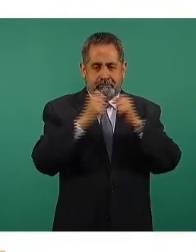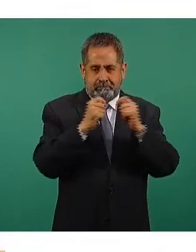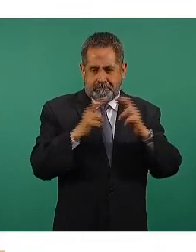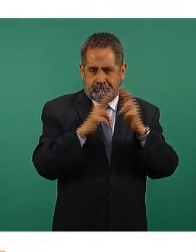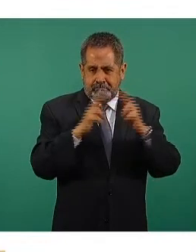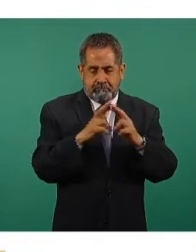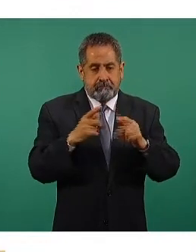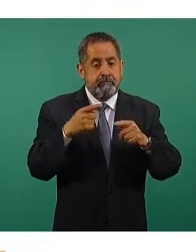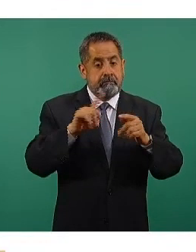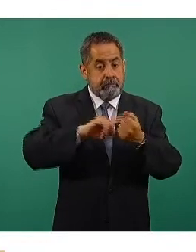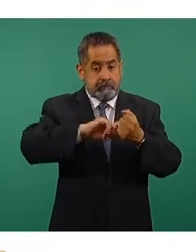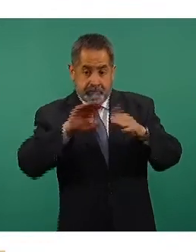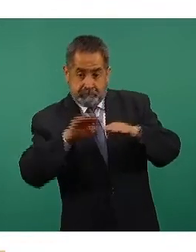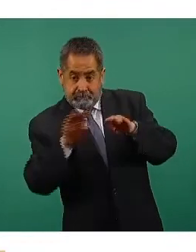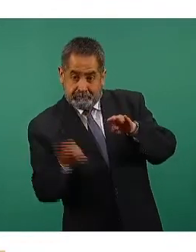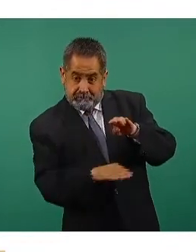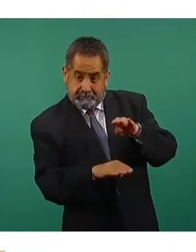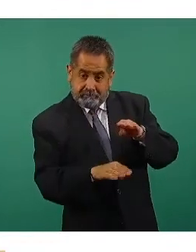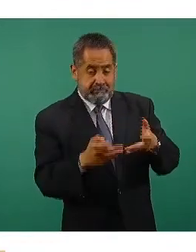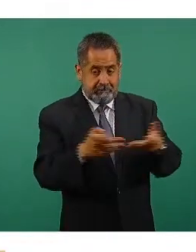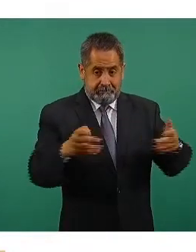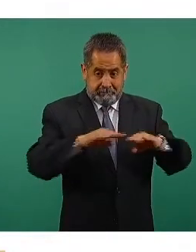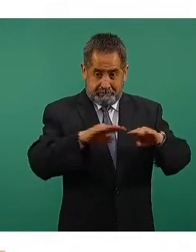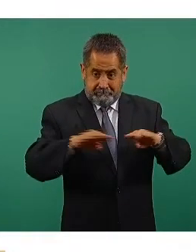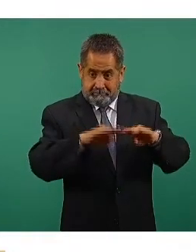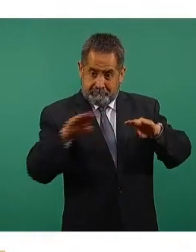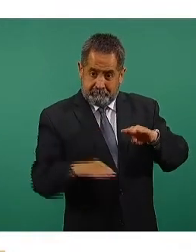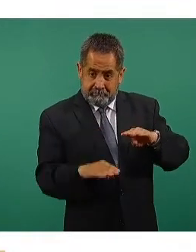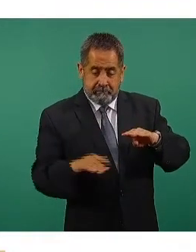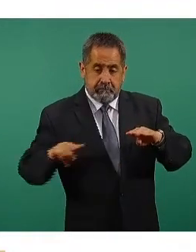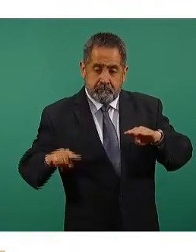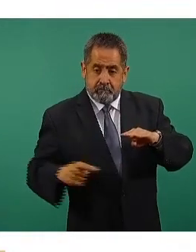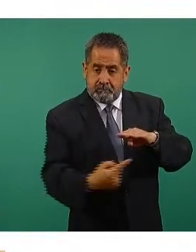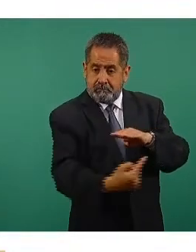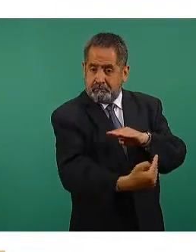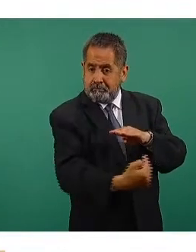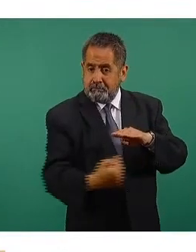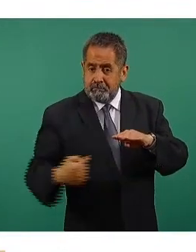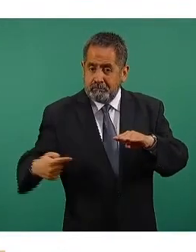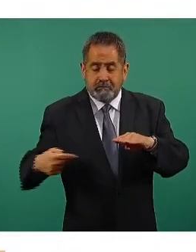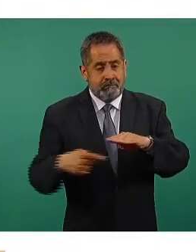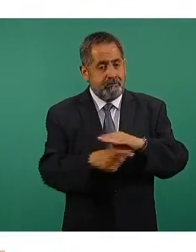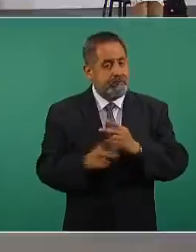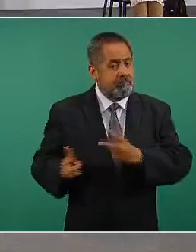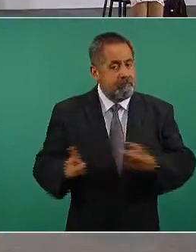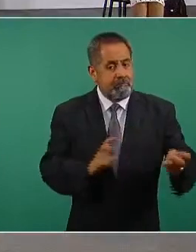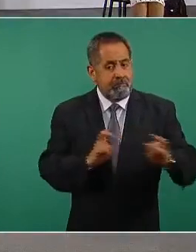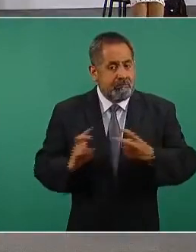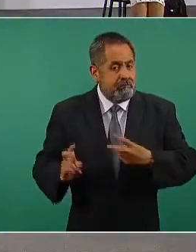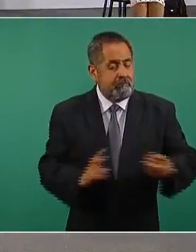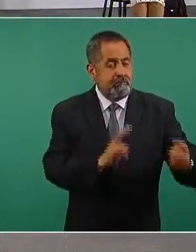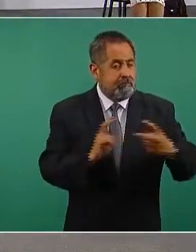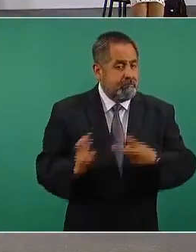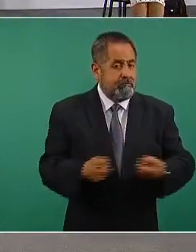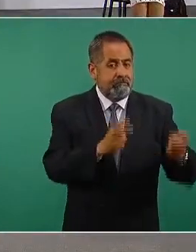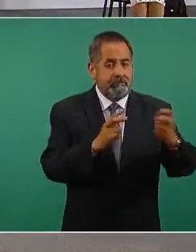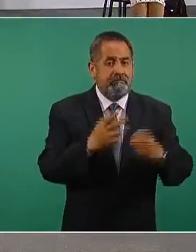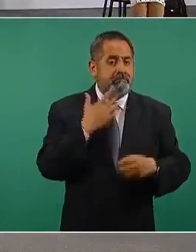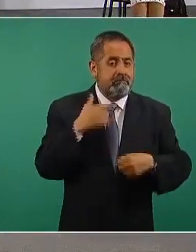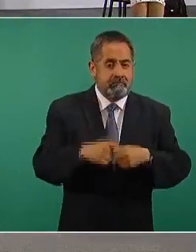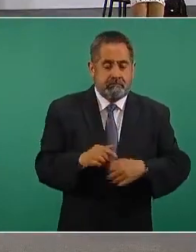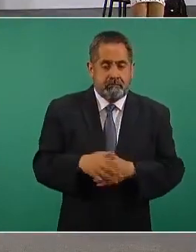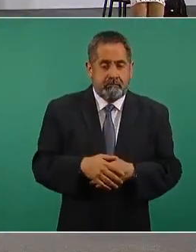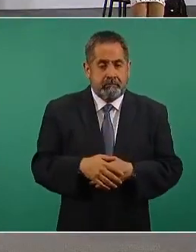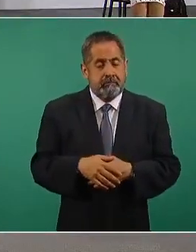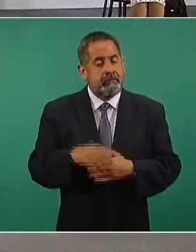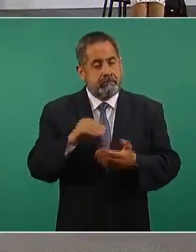Abajo, en el subsuelo, es donde pasa la manguera de la toma clandestina. La que sigue, por favor. Los recorridos